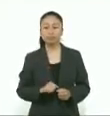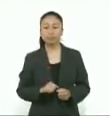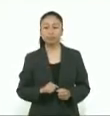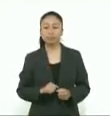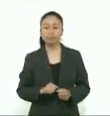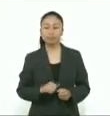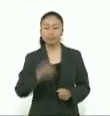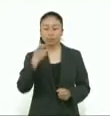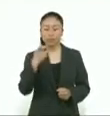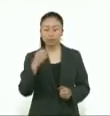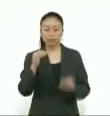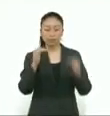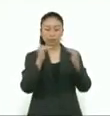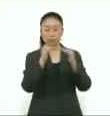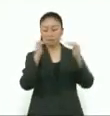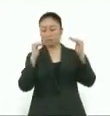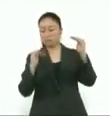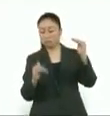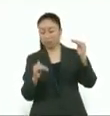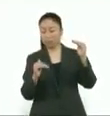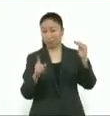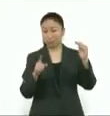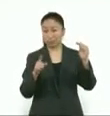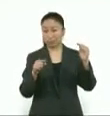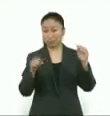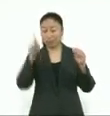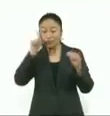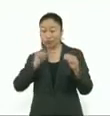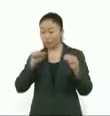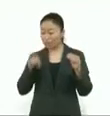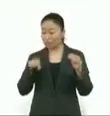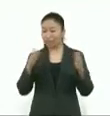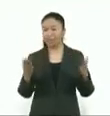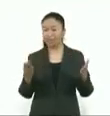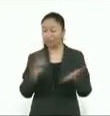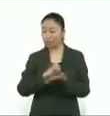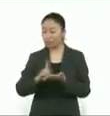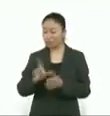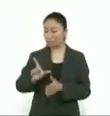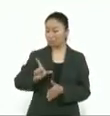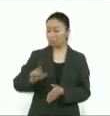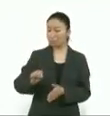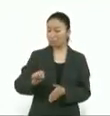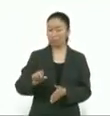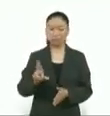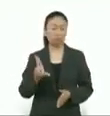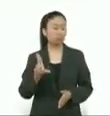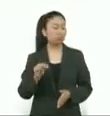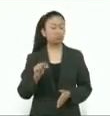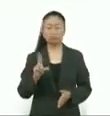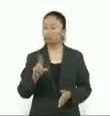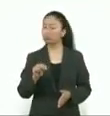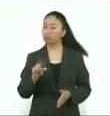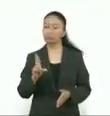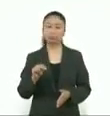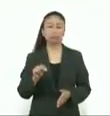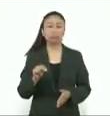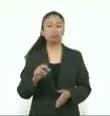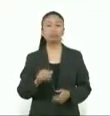la supresión de sus sueños, de sus derechos, de sus